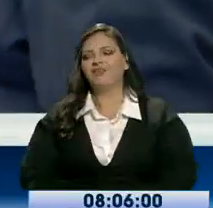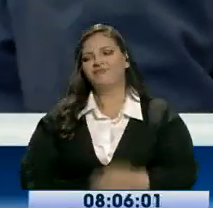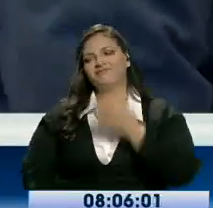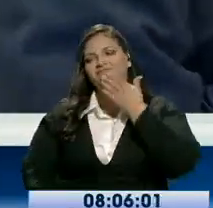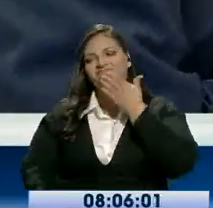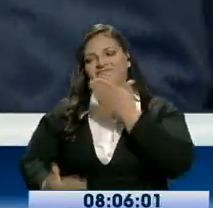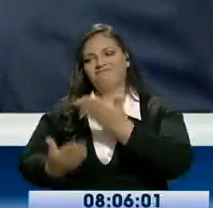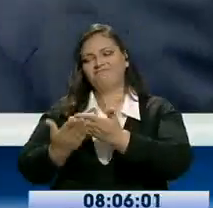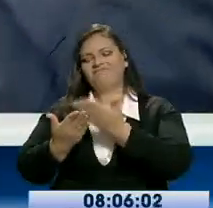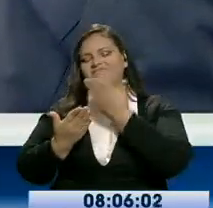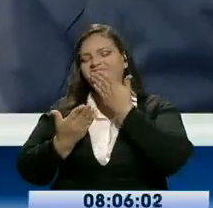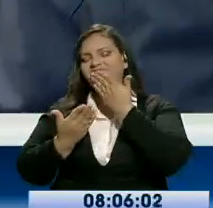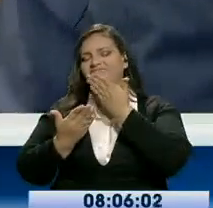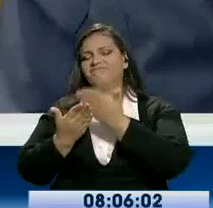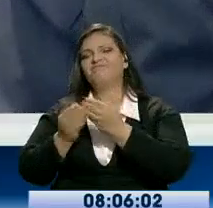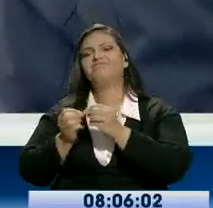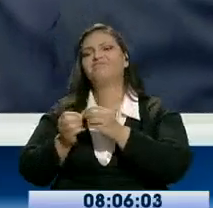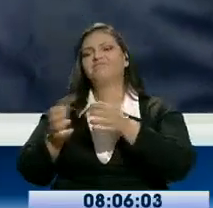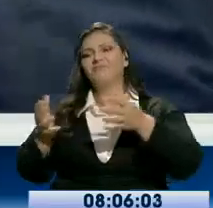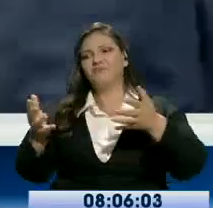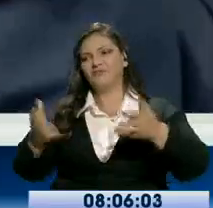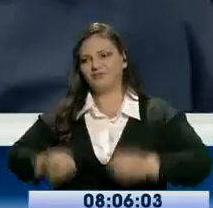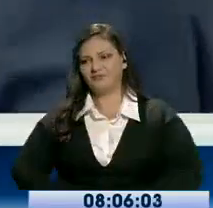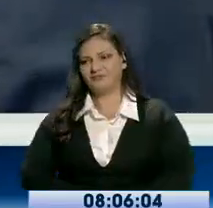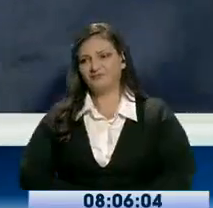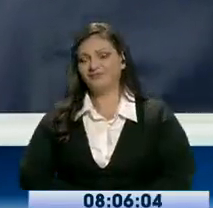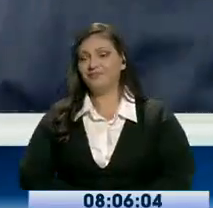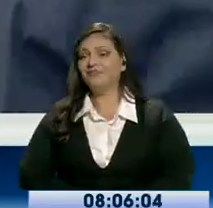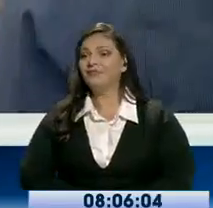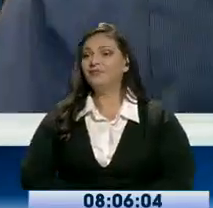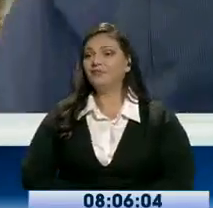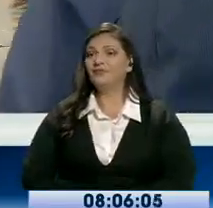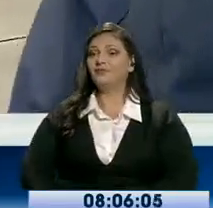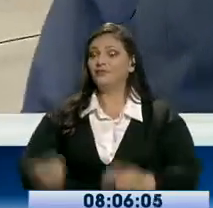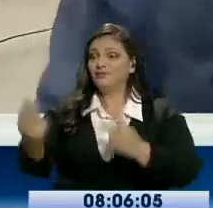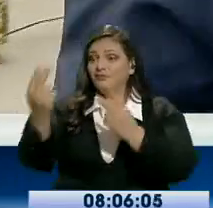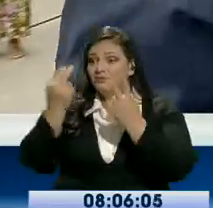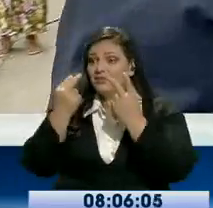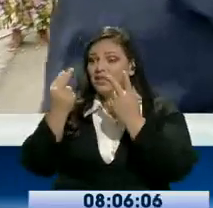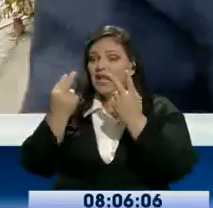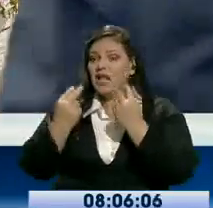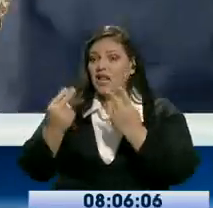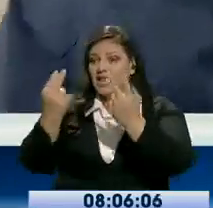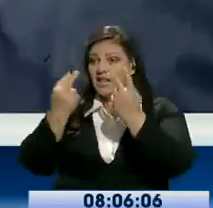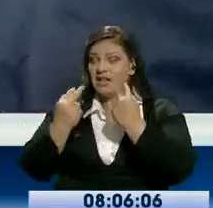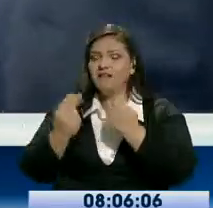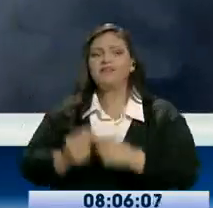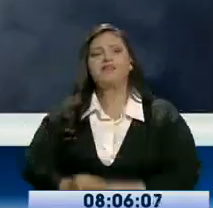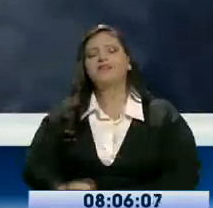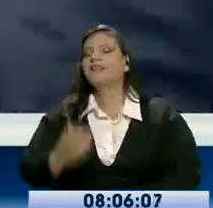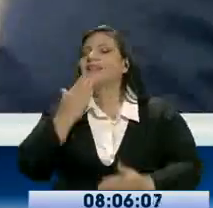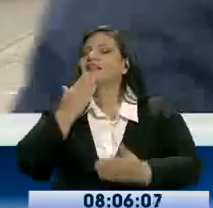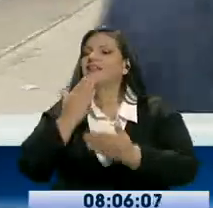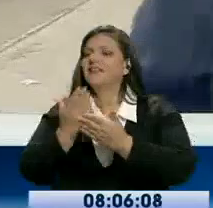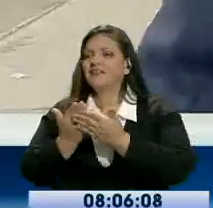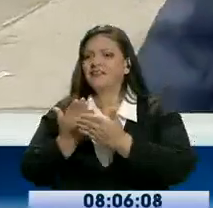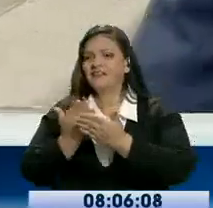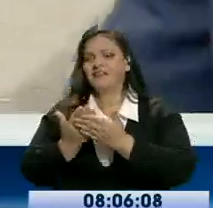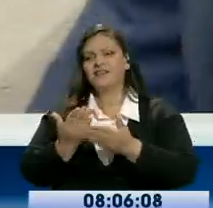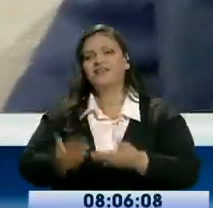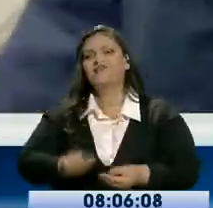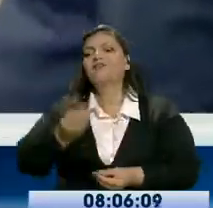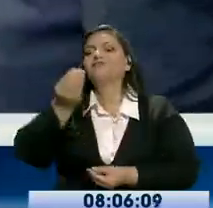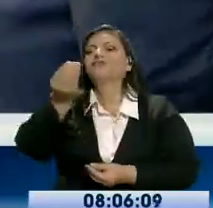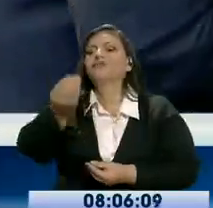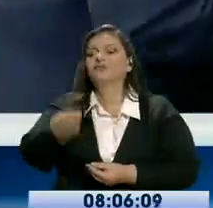con nosotros. Por eso mismo, en reconocimiento a lo que ustedes hacen por nosotros, al vernos todos los días, aquí les vamos a dar los lentecitos. Ah, tome asiento, cuidado,